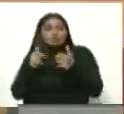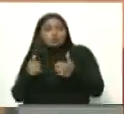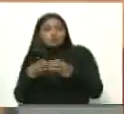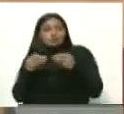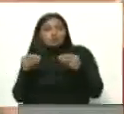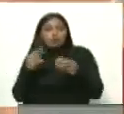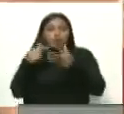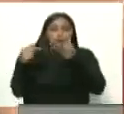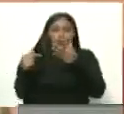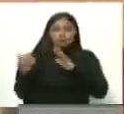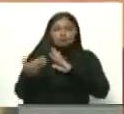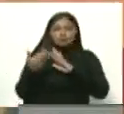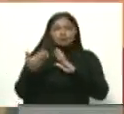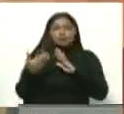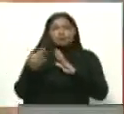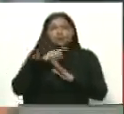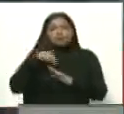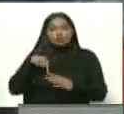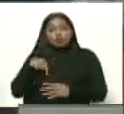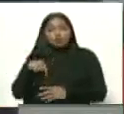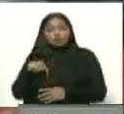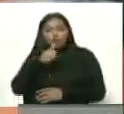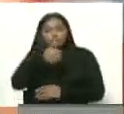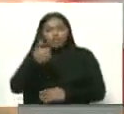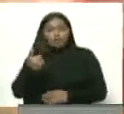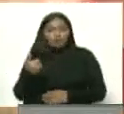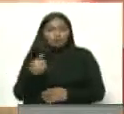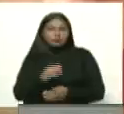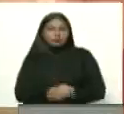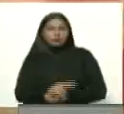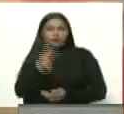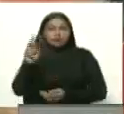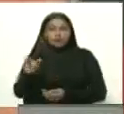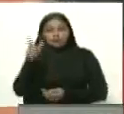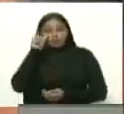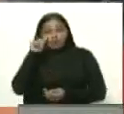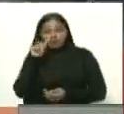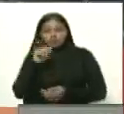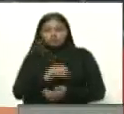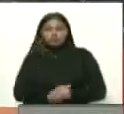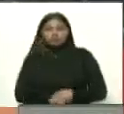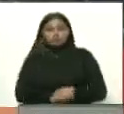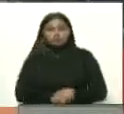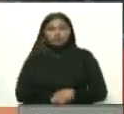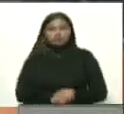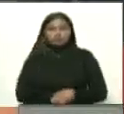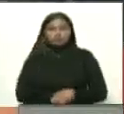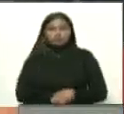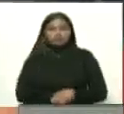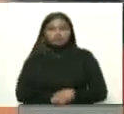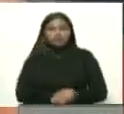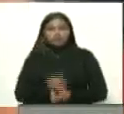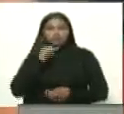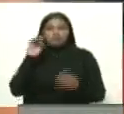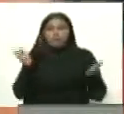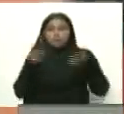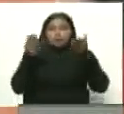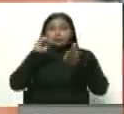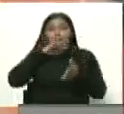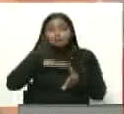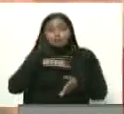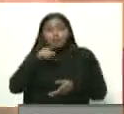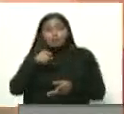los afectos de nosotros y de nosotros. Usted también es un precursor, se puede decir, de la